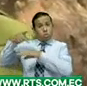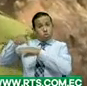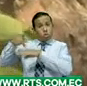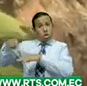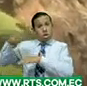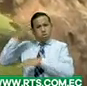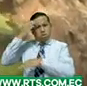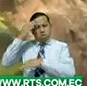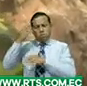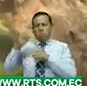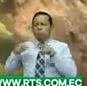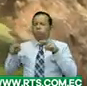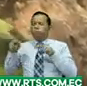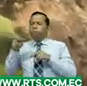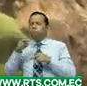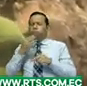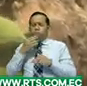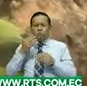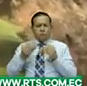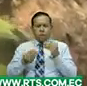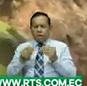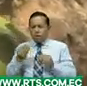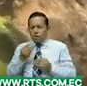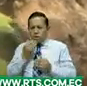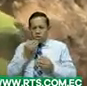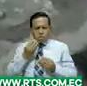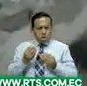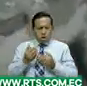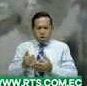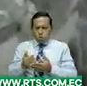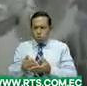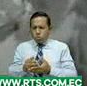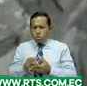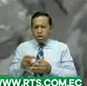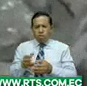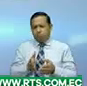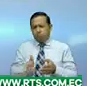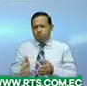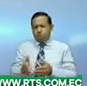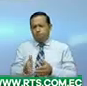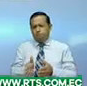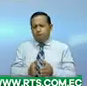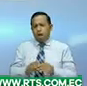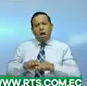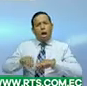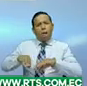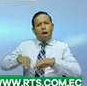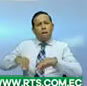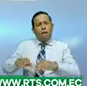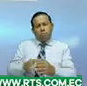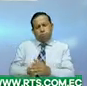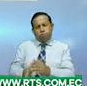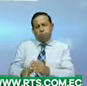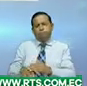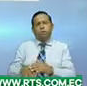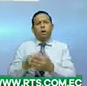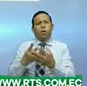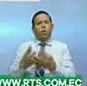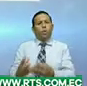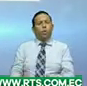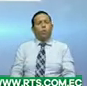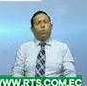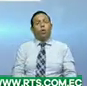un encauce natural en lo posible. Ante la tragedia, el presidente de la República, Lenín Moreno, en su cuenta de